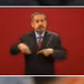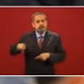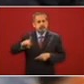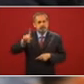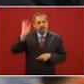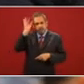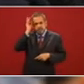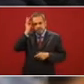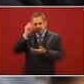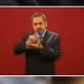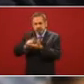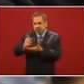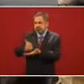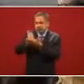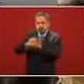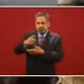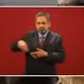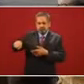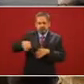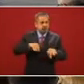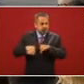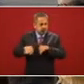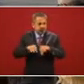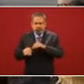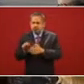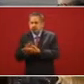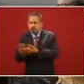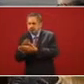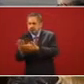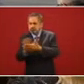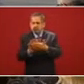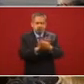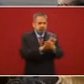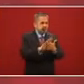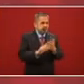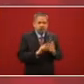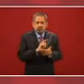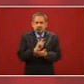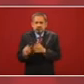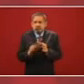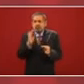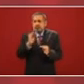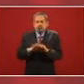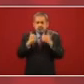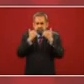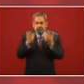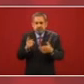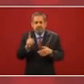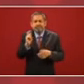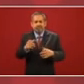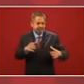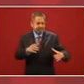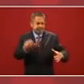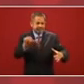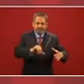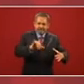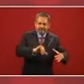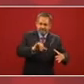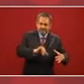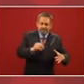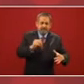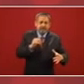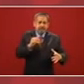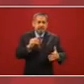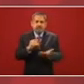intendencia, convencionalmente trabajando en estos espacios, utilice cualquier solución desinfectante de uso